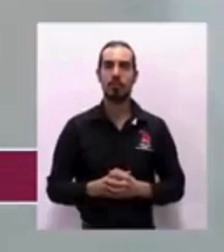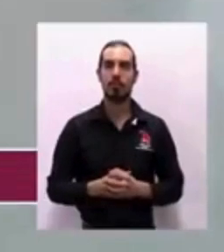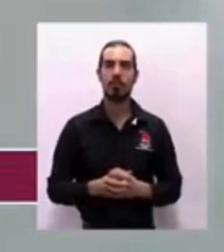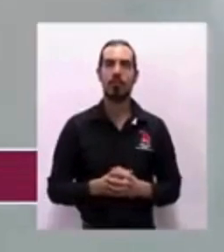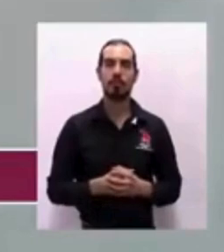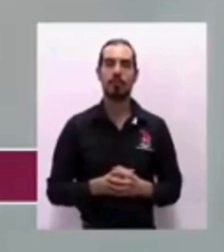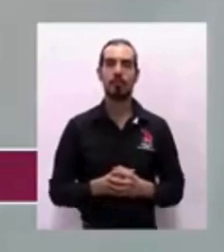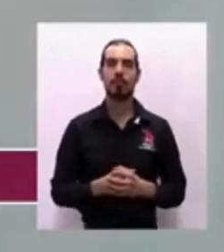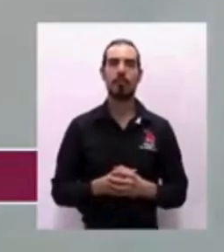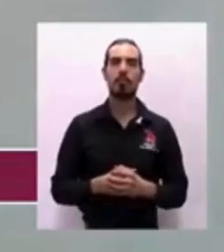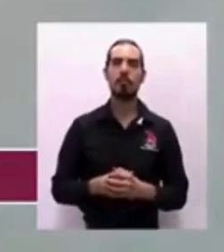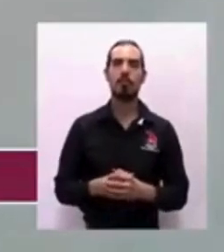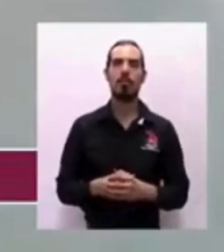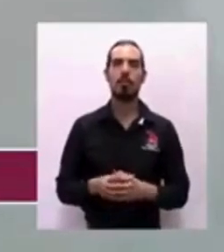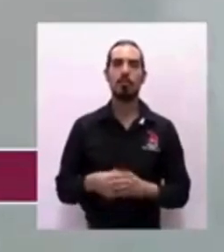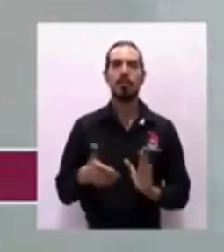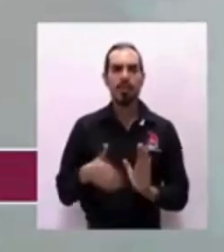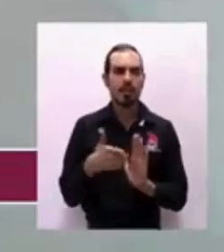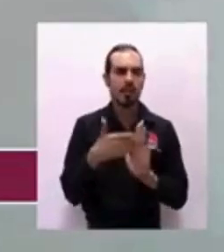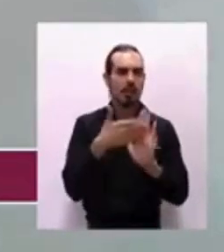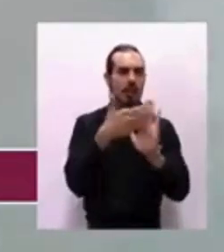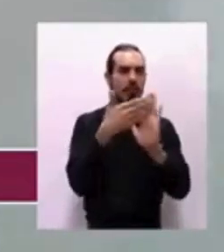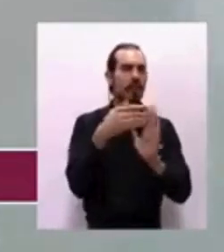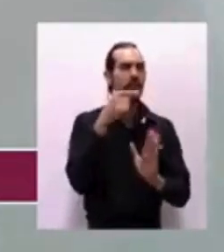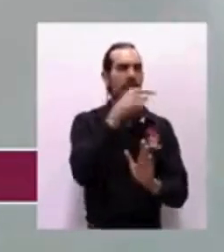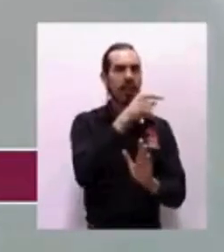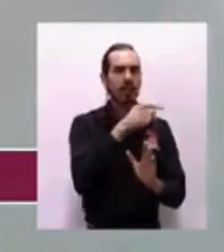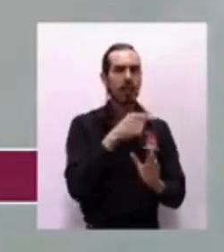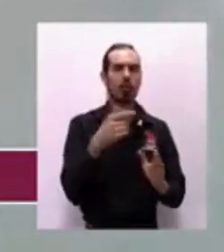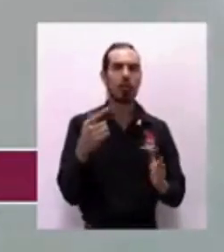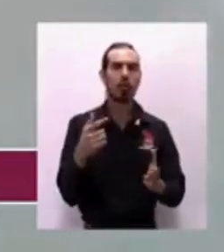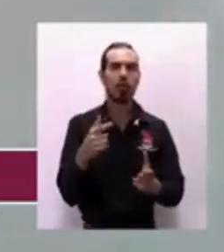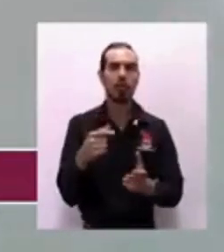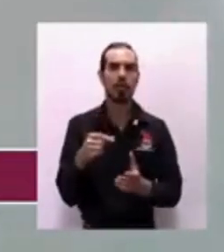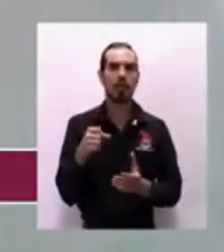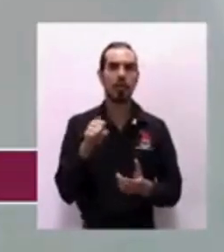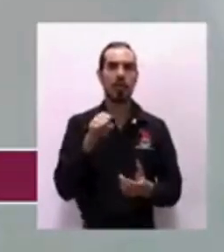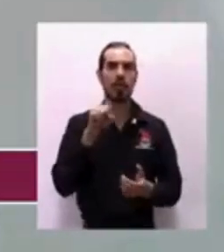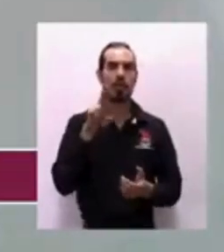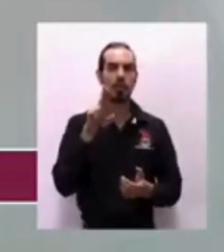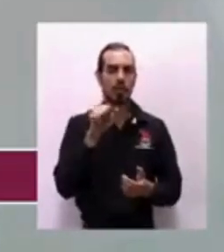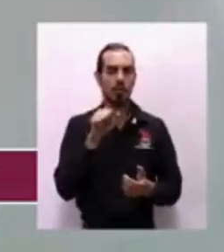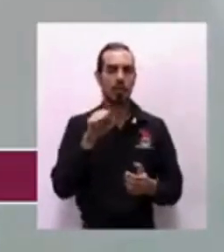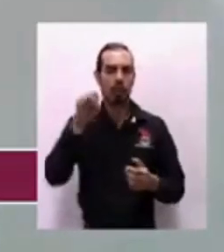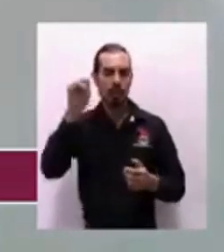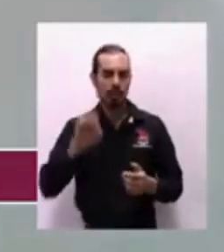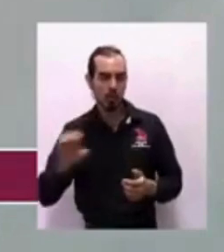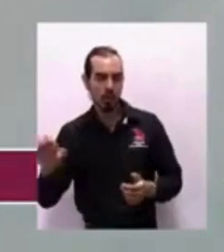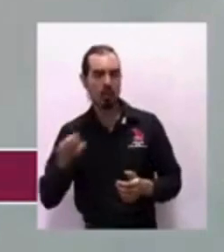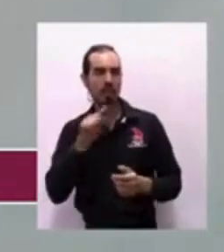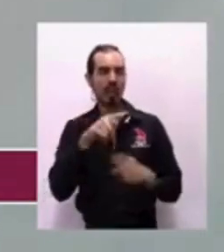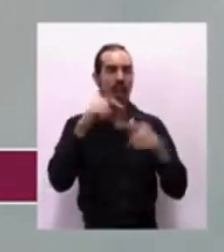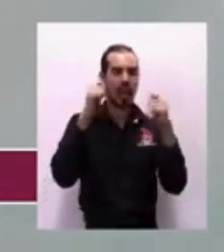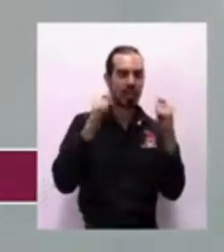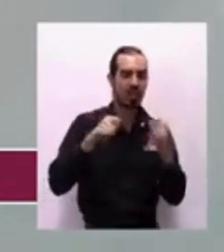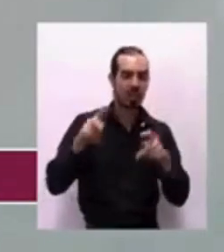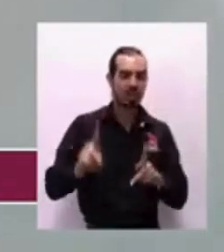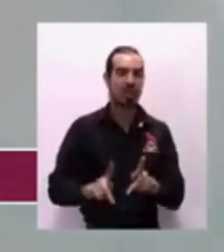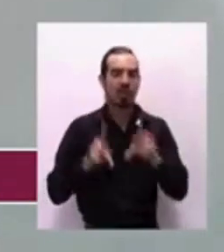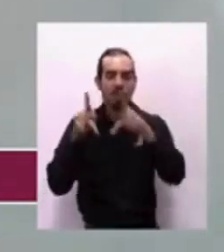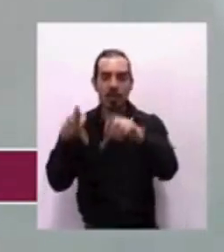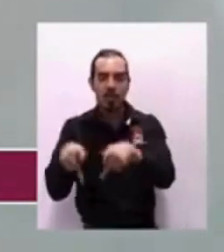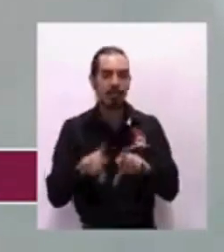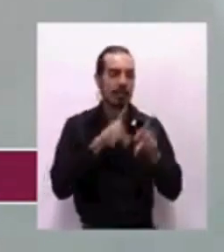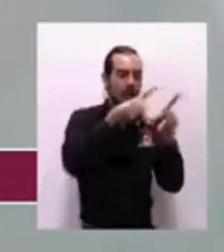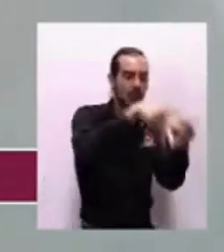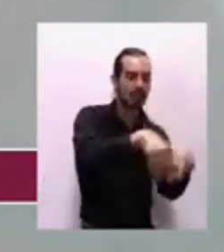Sí, la infraestructura urbana, por ejemplo, en el caso de Suroriente, estamos hablando de la ampliación de las torres, los pasos a desnivel, que sería la siguiente